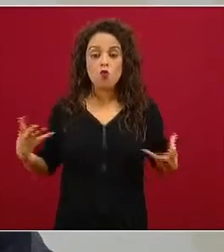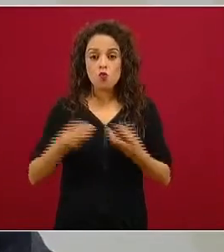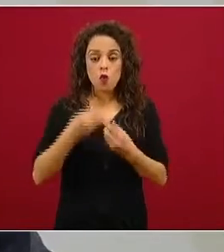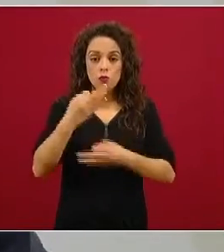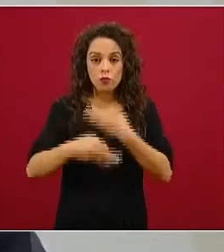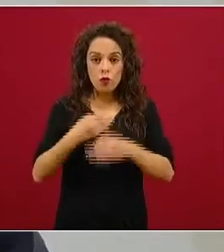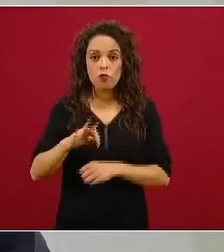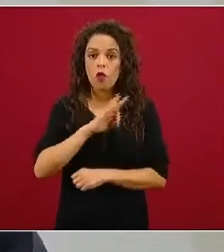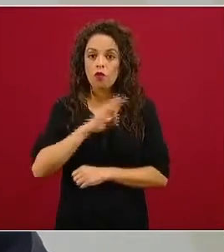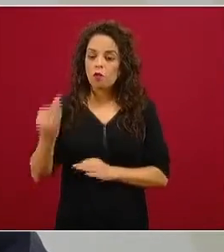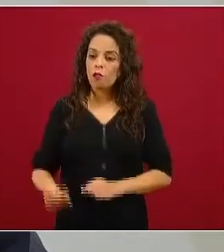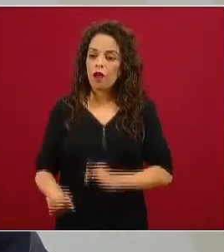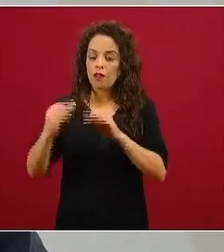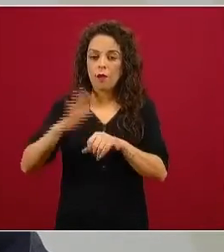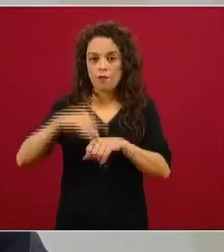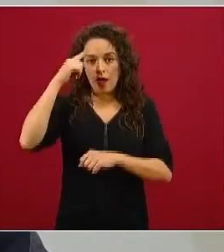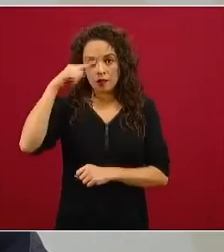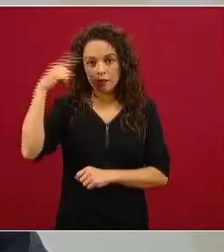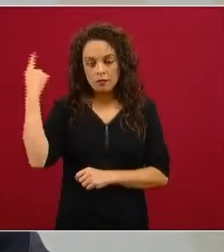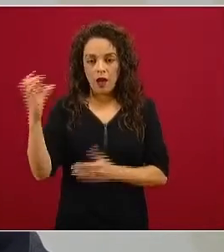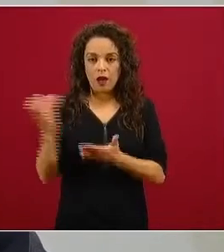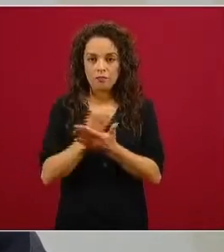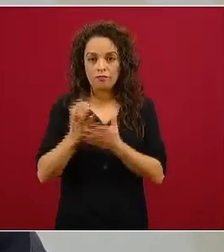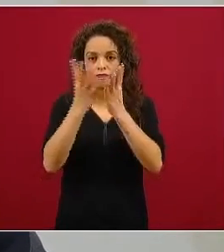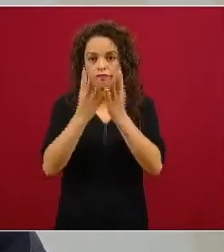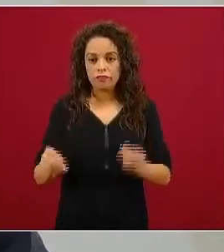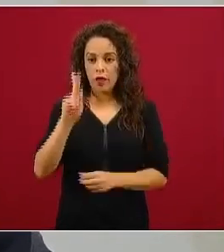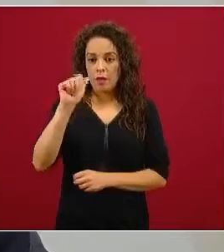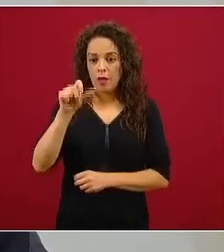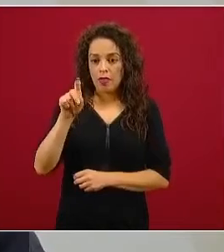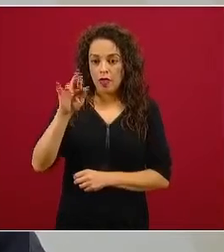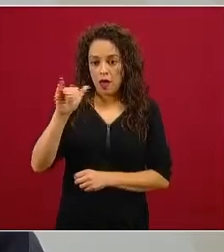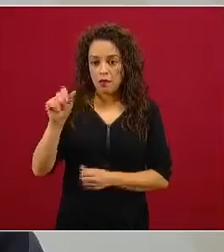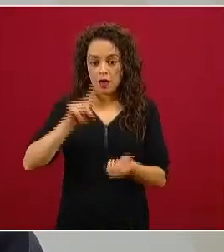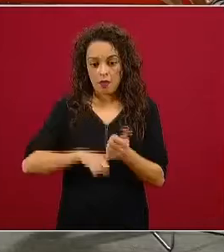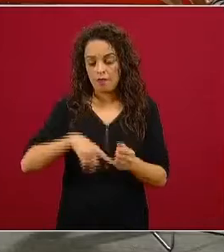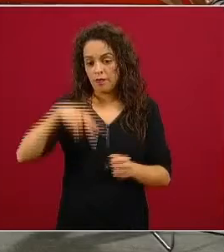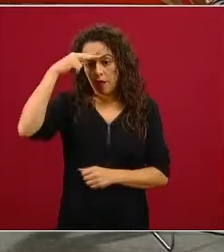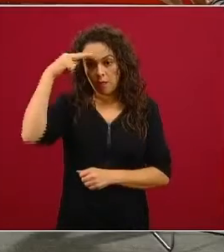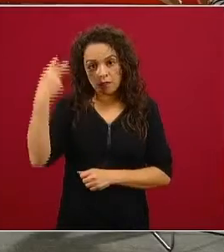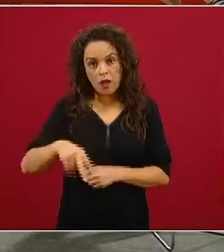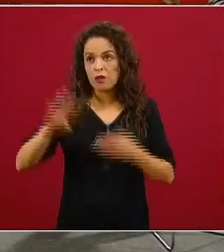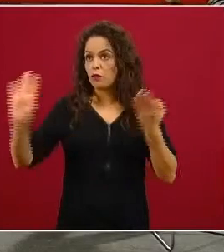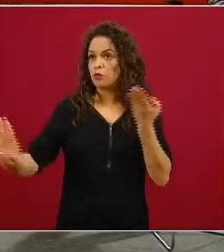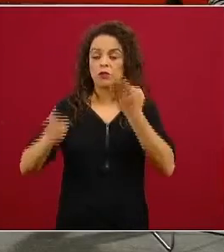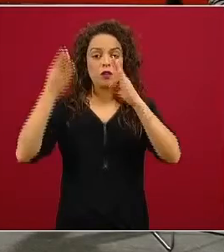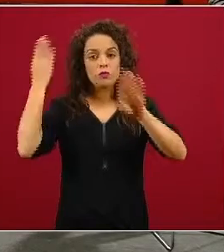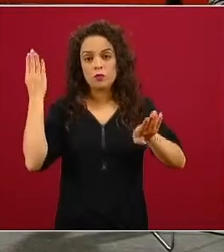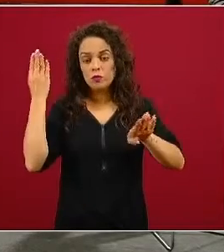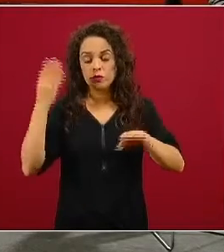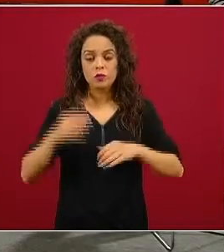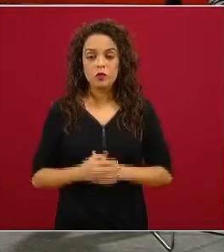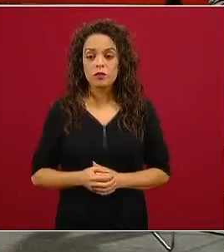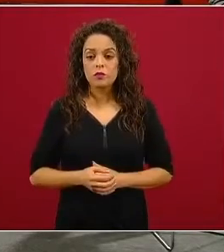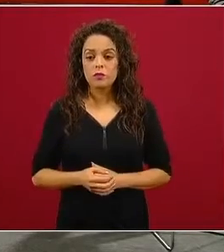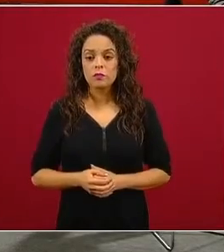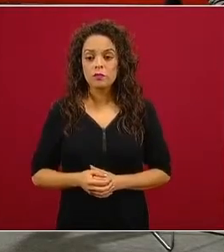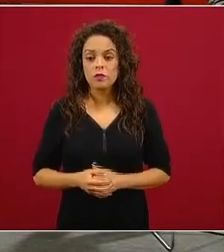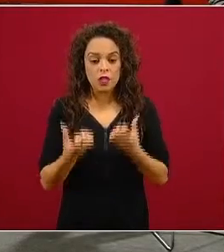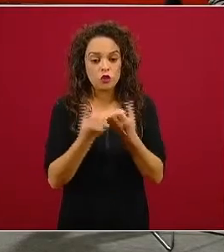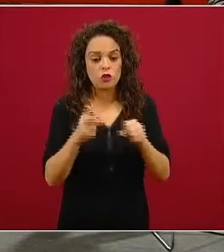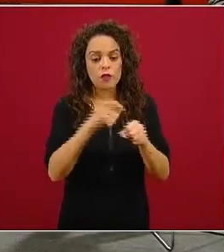contenido generado por las Naciones Unidas. El objetivo común de todos nosotros es de salvar vida, es de